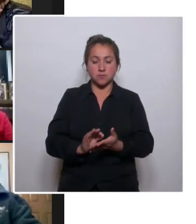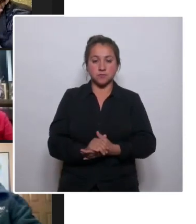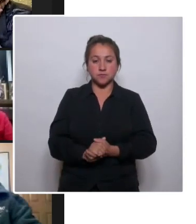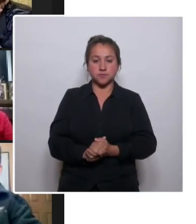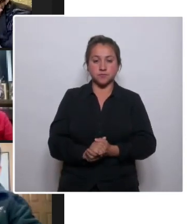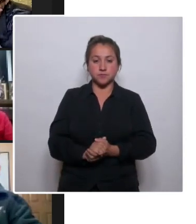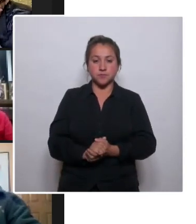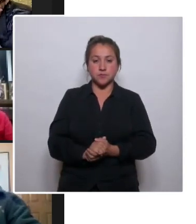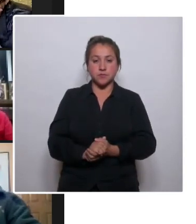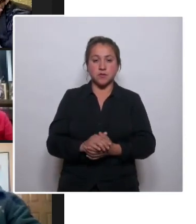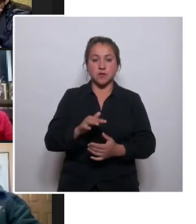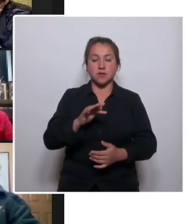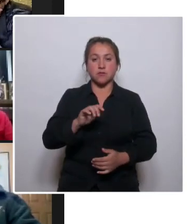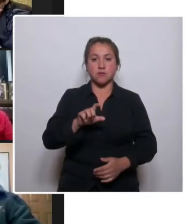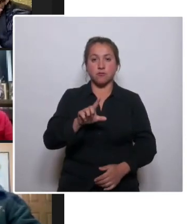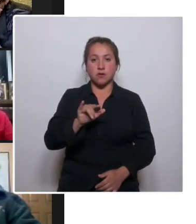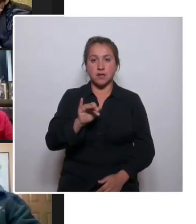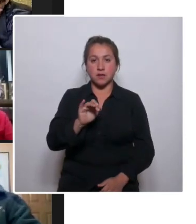¿Cómo vota Felipe Mena?